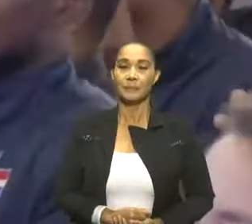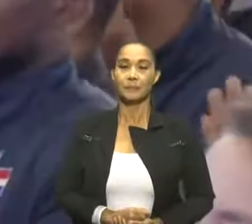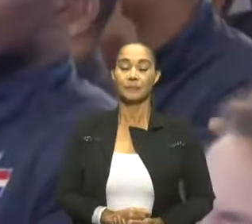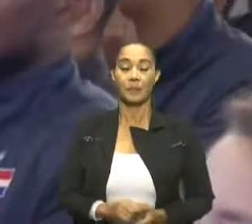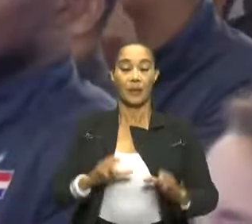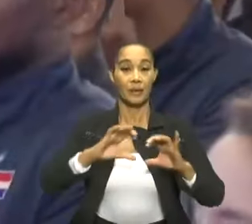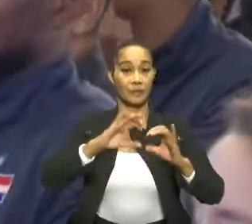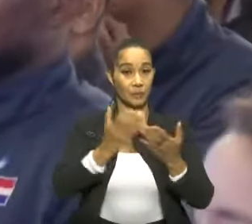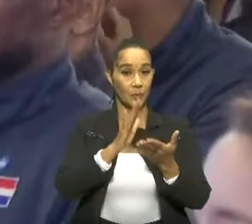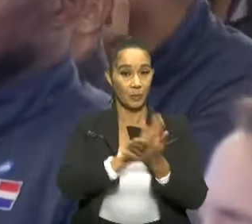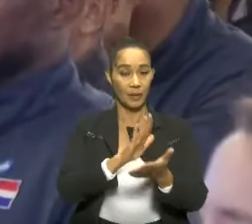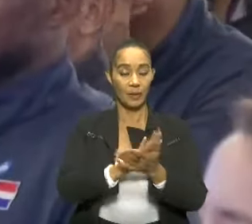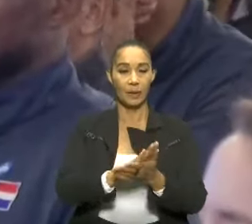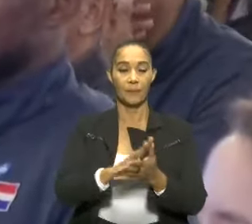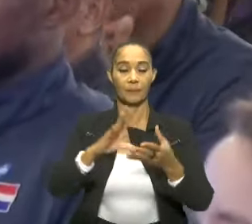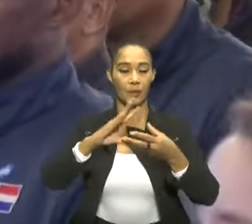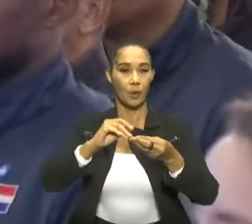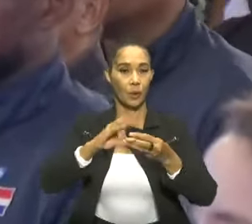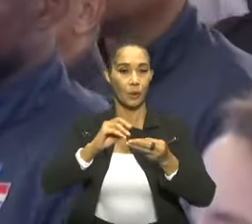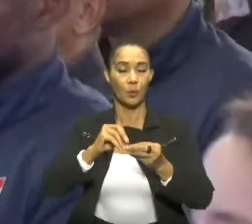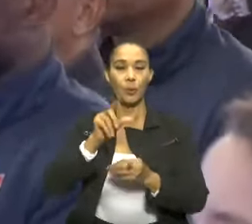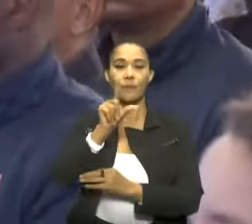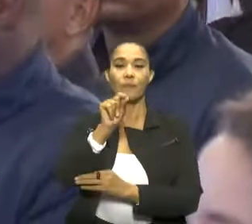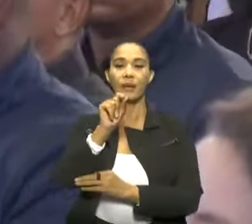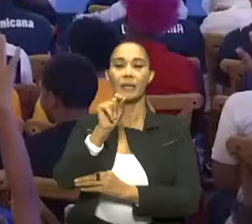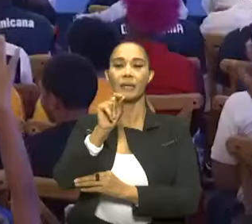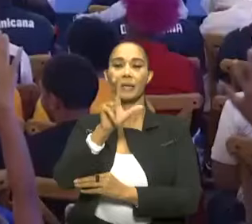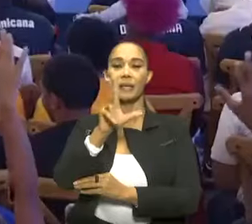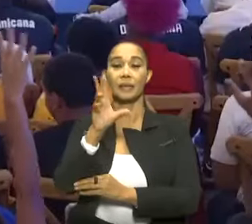El Centro Educativo Club 2030.